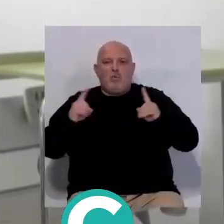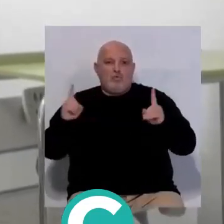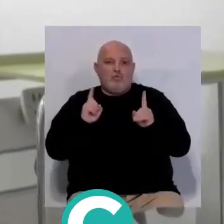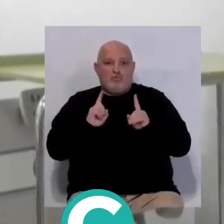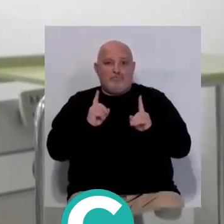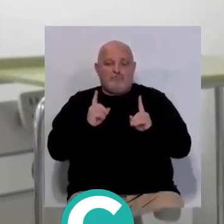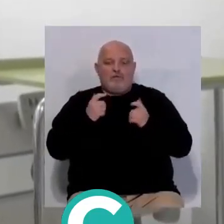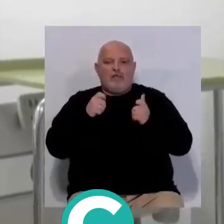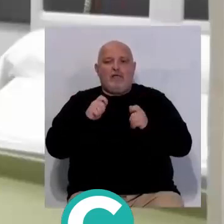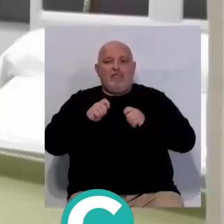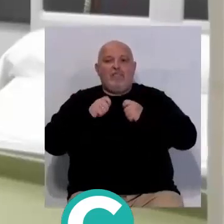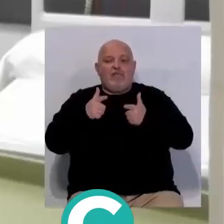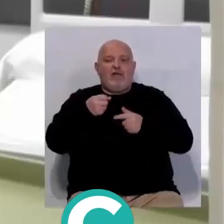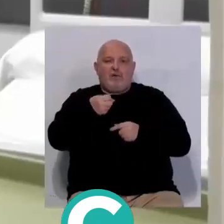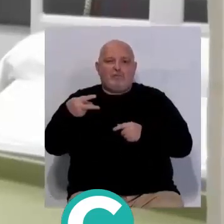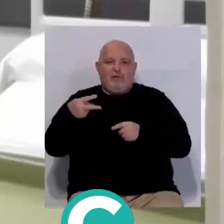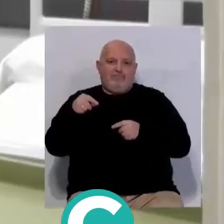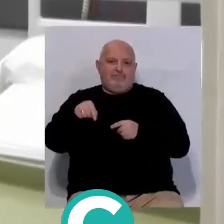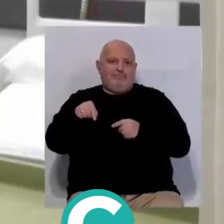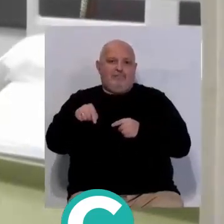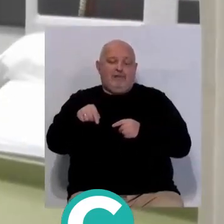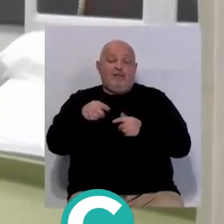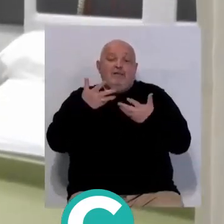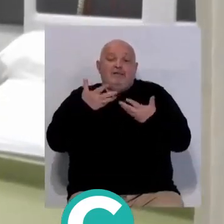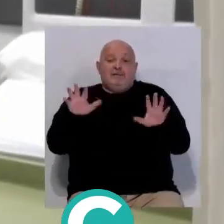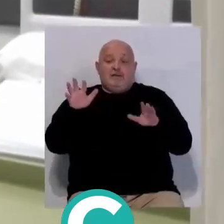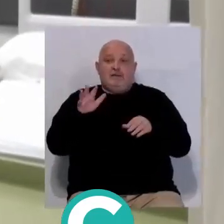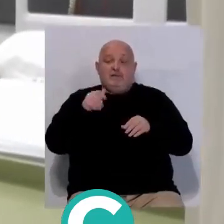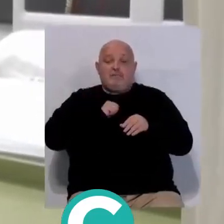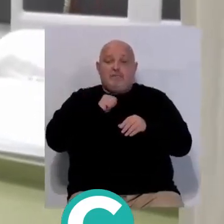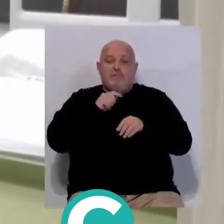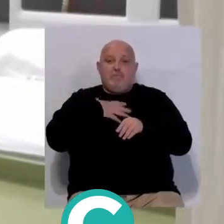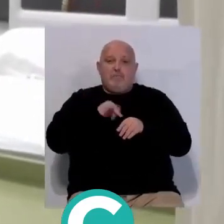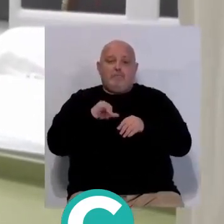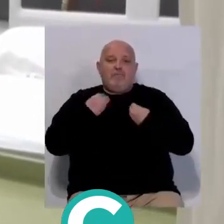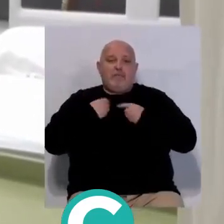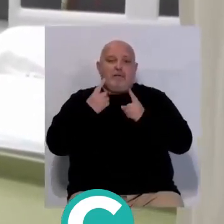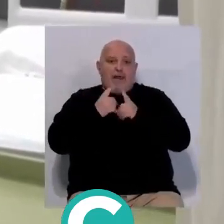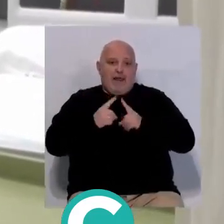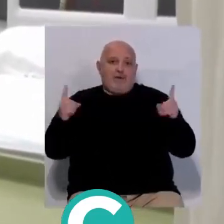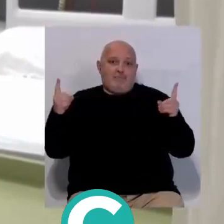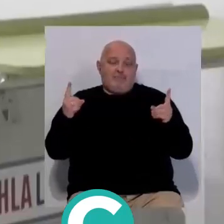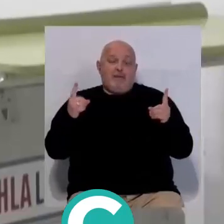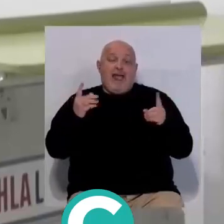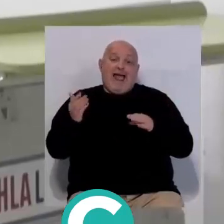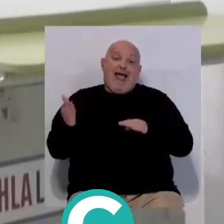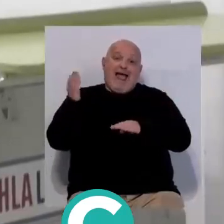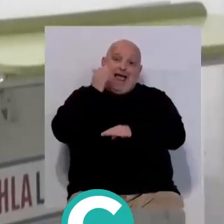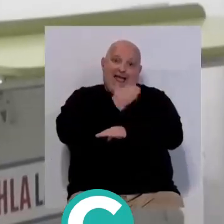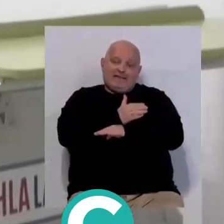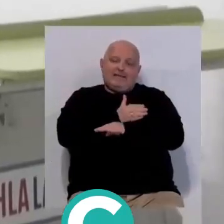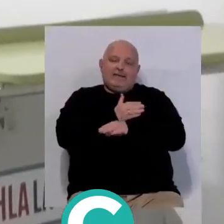posible incide en el pronóstico. Es decir, el paciente va a tener mayor probabilidad de supervivencia cuanto